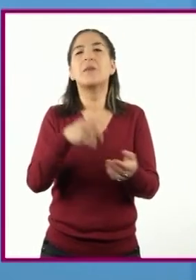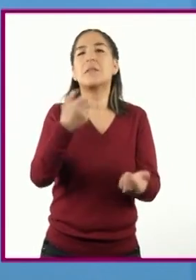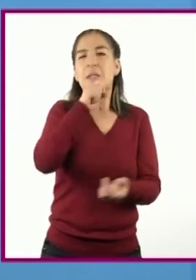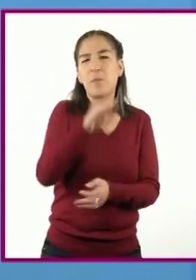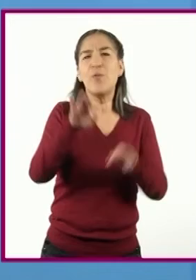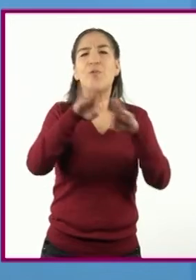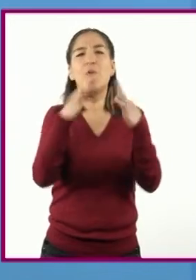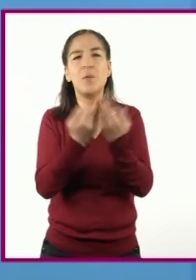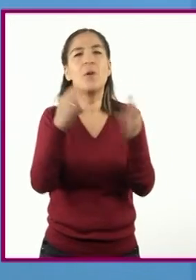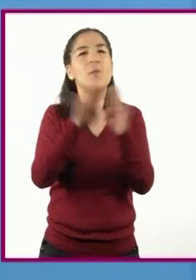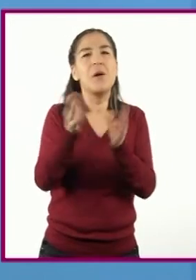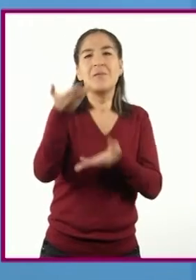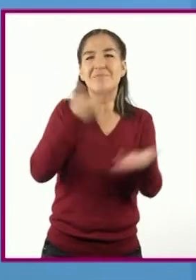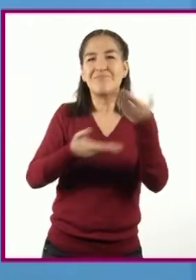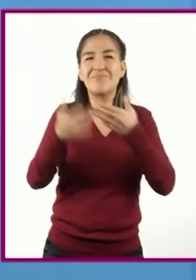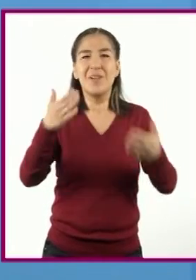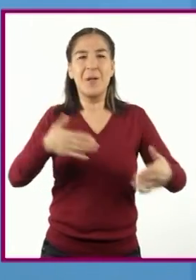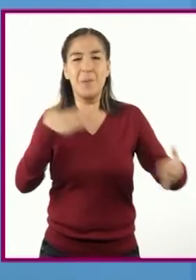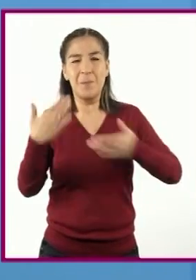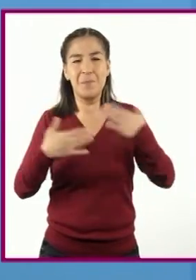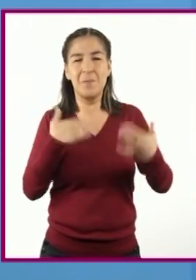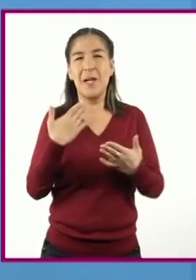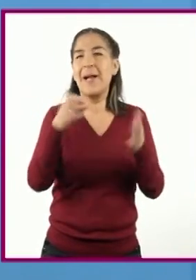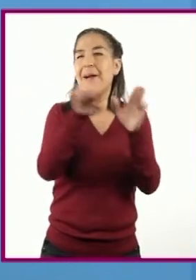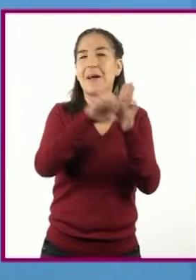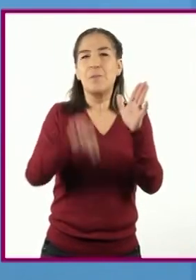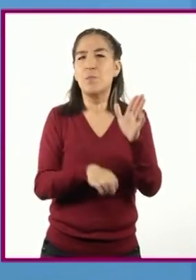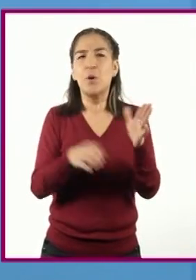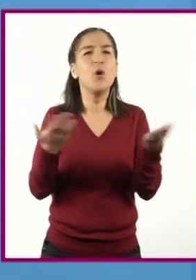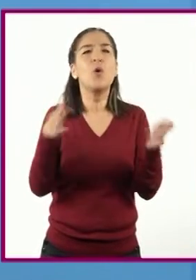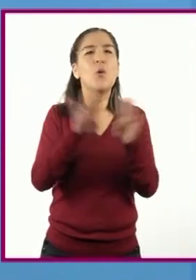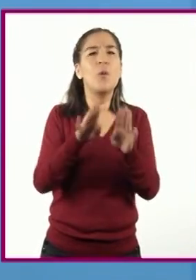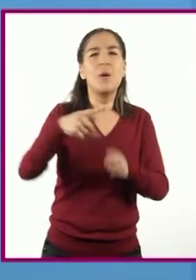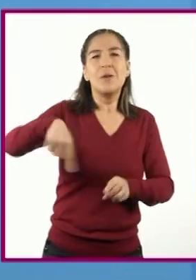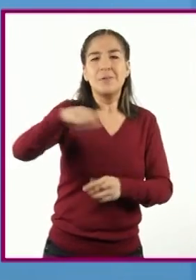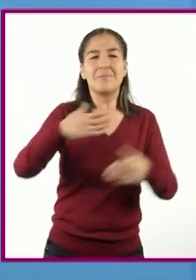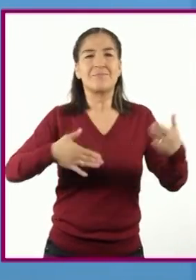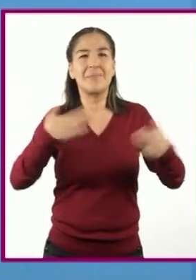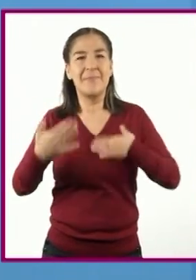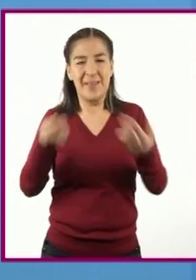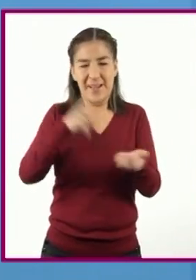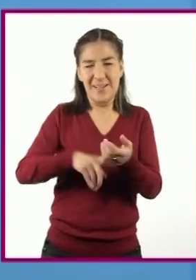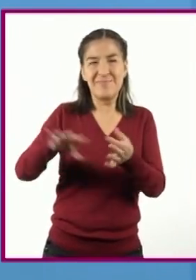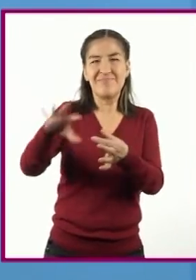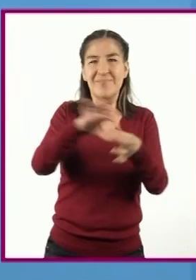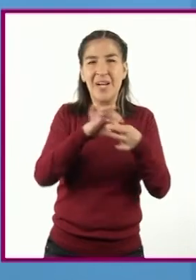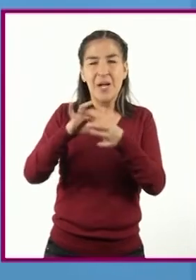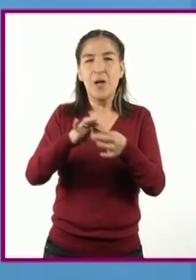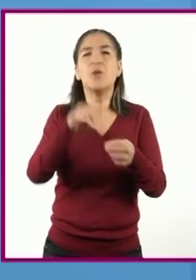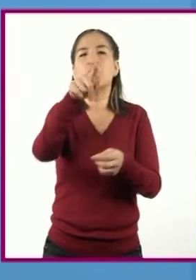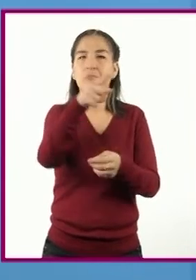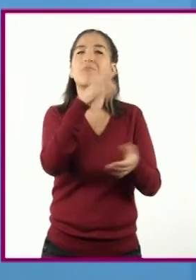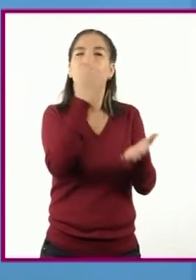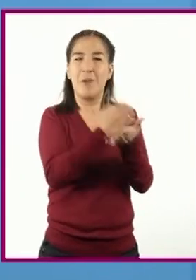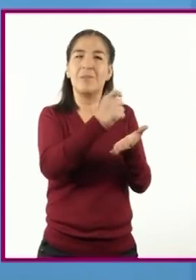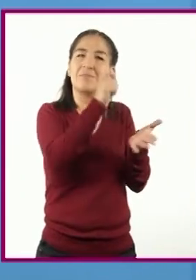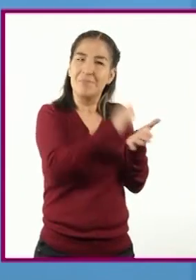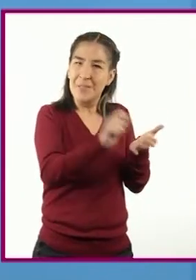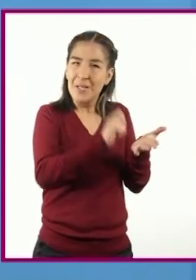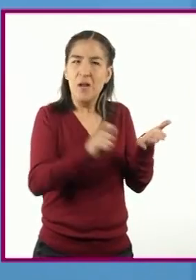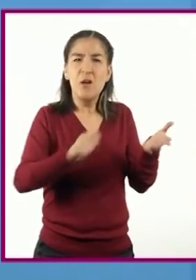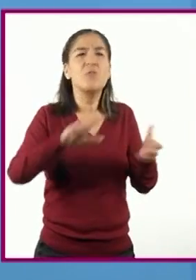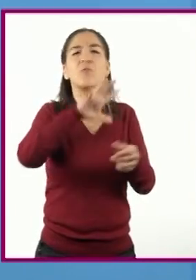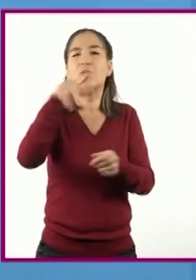forma en la que se relacionan, es decir, cómo conviven entre ellos. Redacten en su cuaderno todas